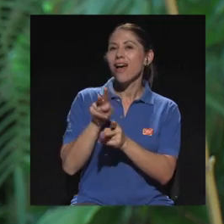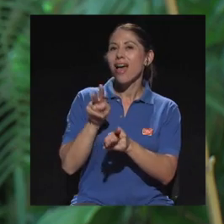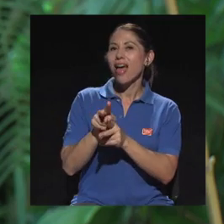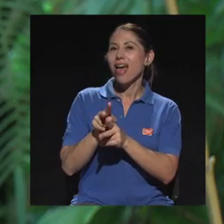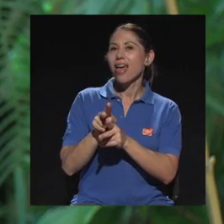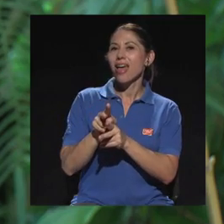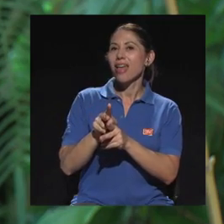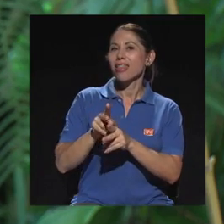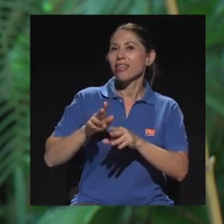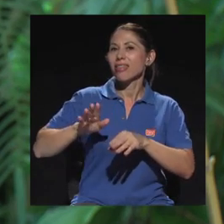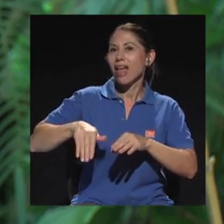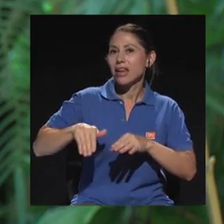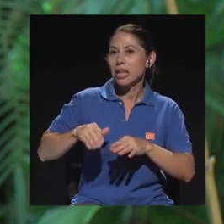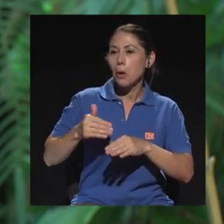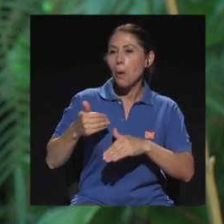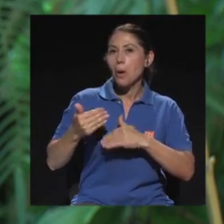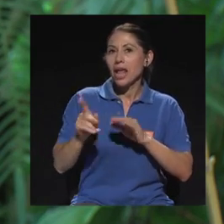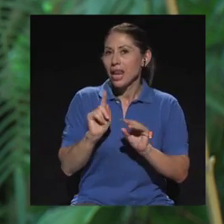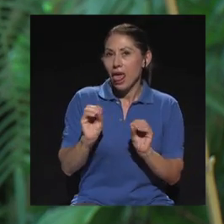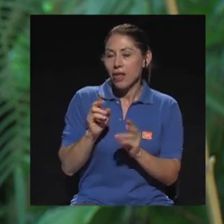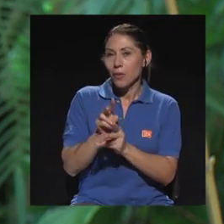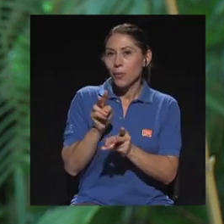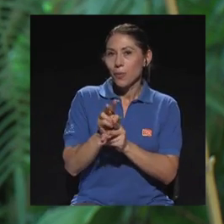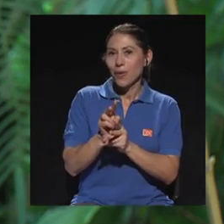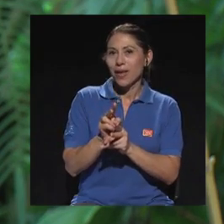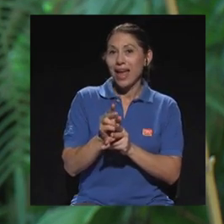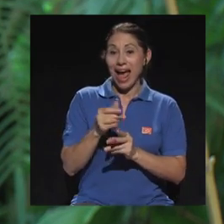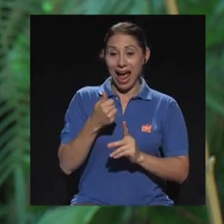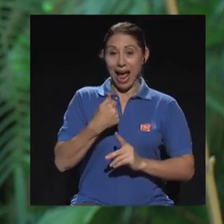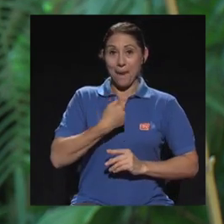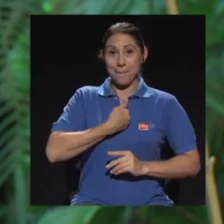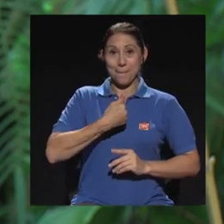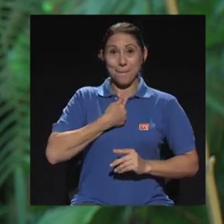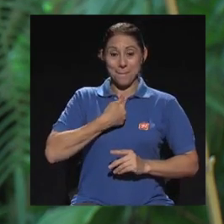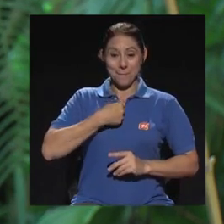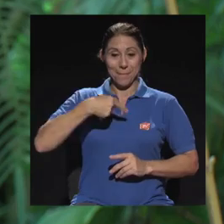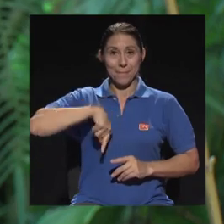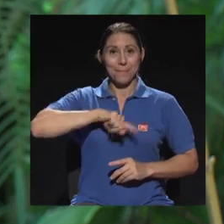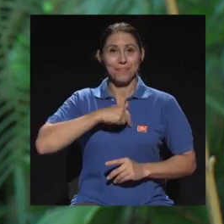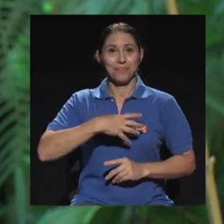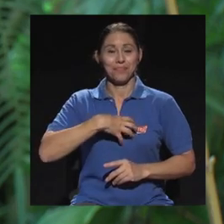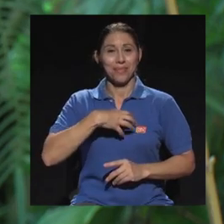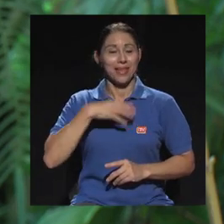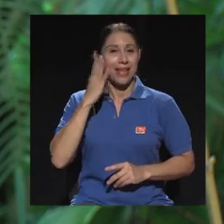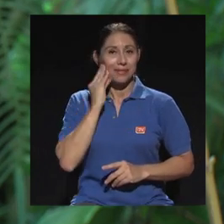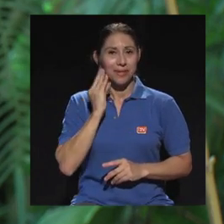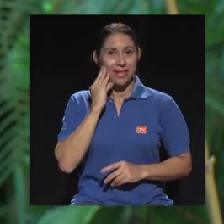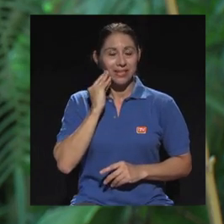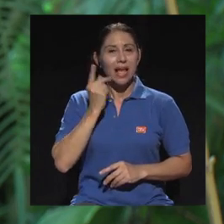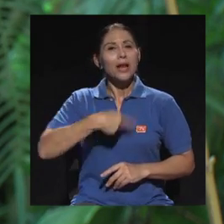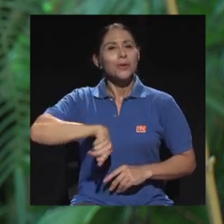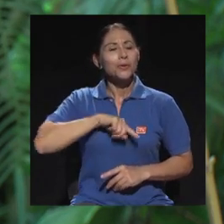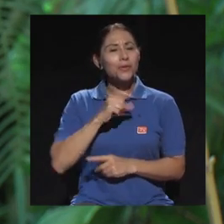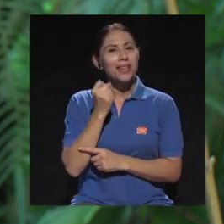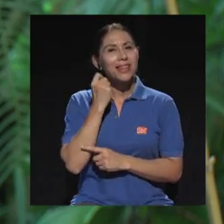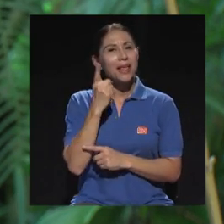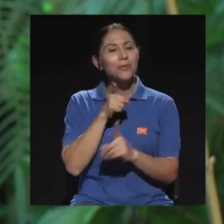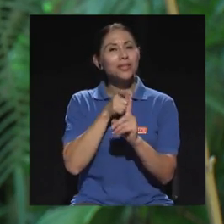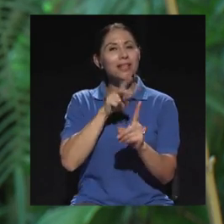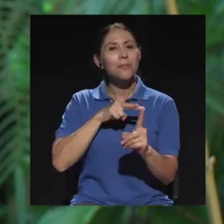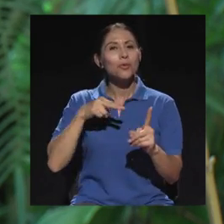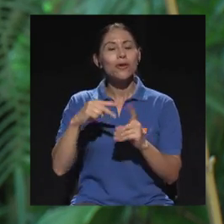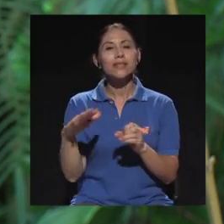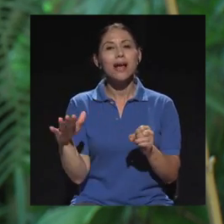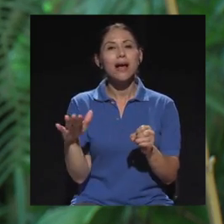de incluso nuestra propia vivencia, que no debería ser el referente, podemos entender que también esa educación desde un